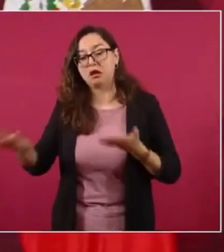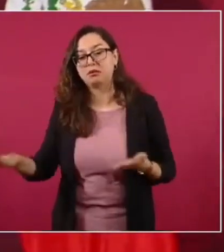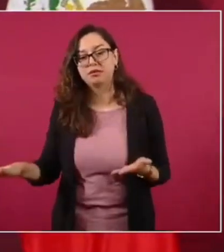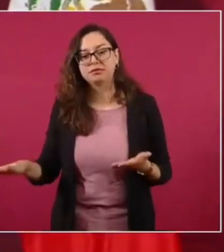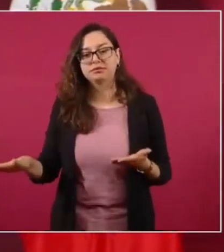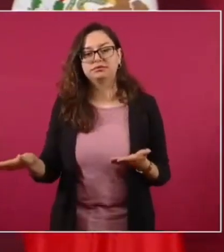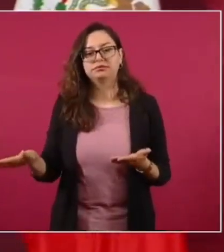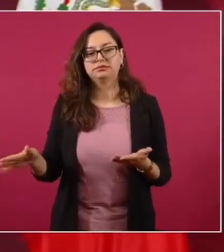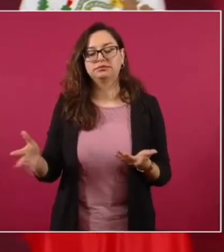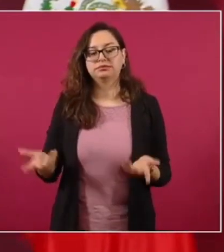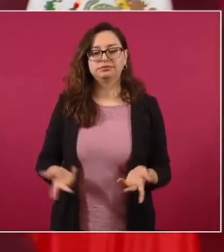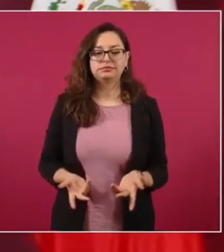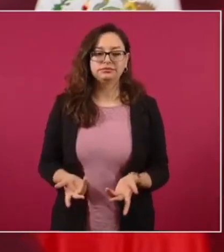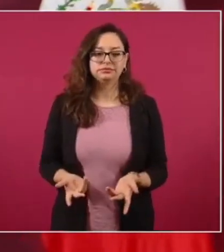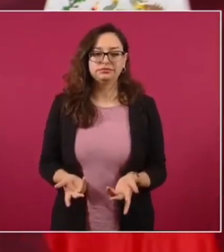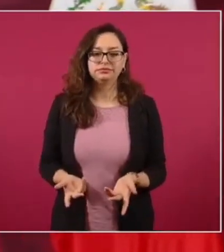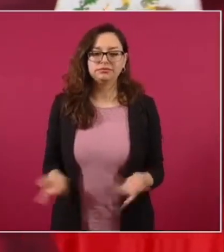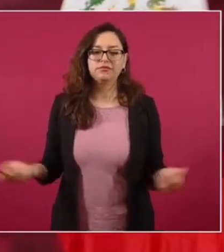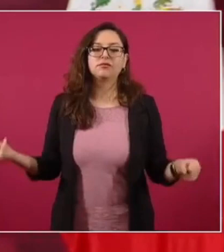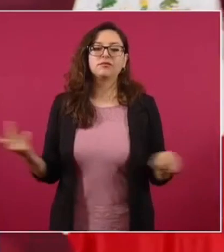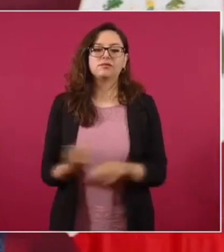aplican